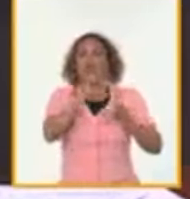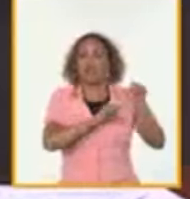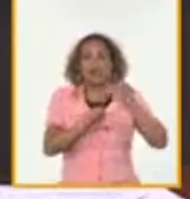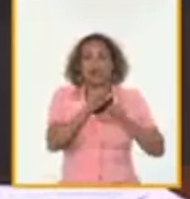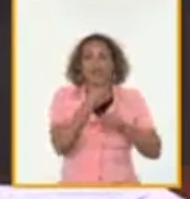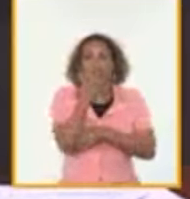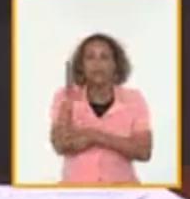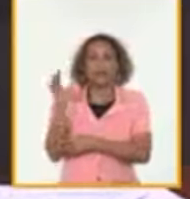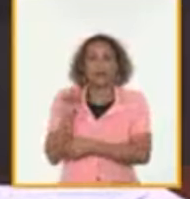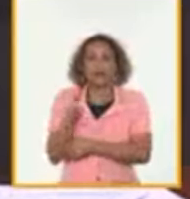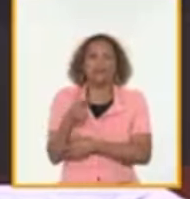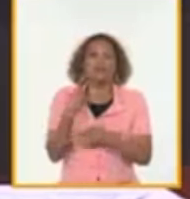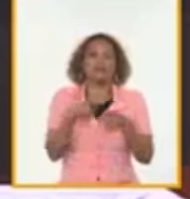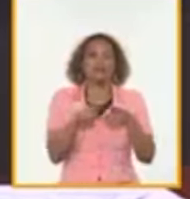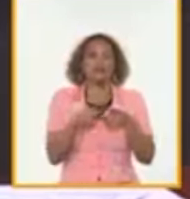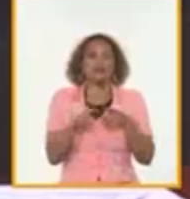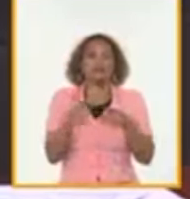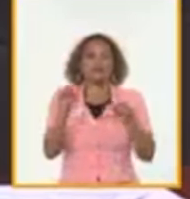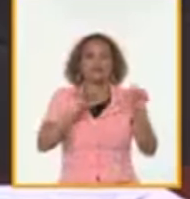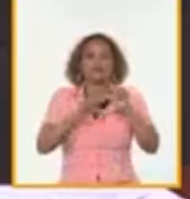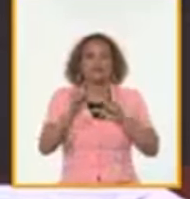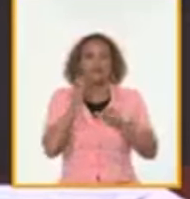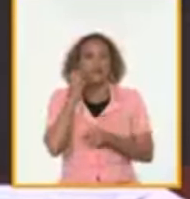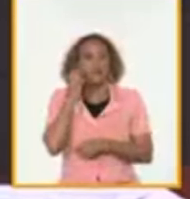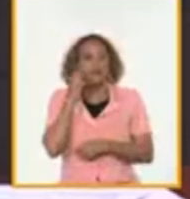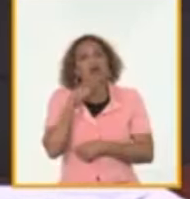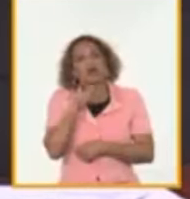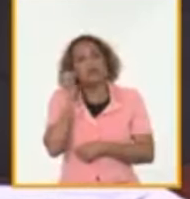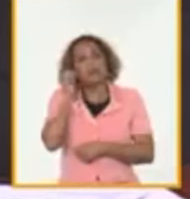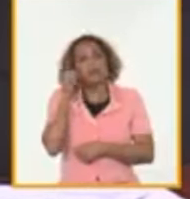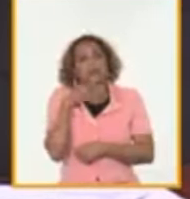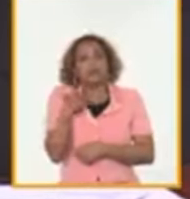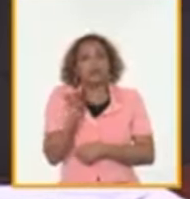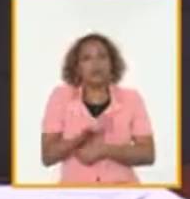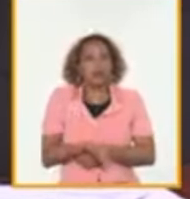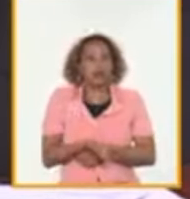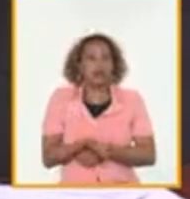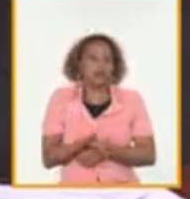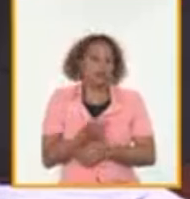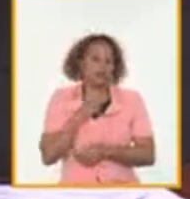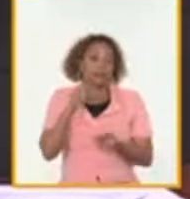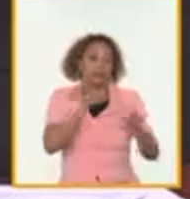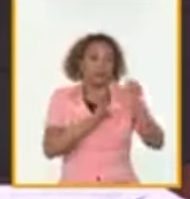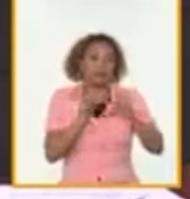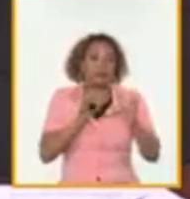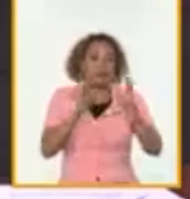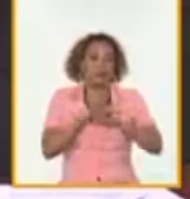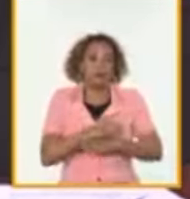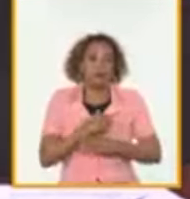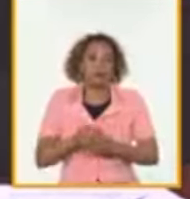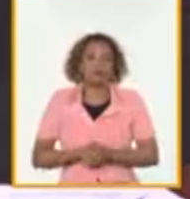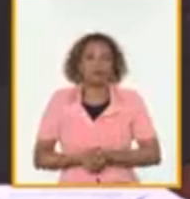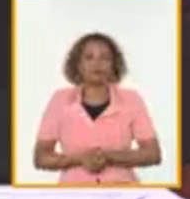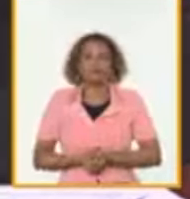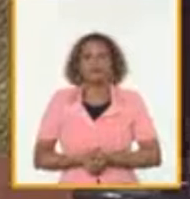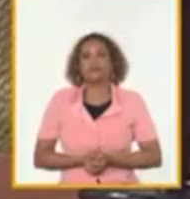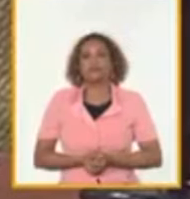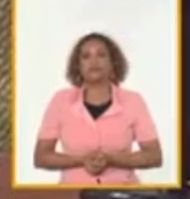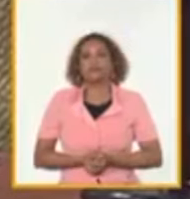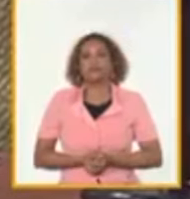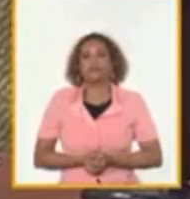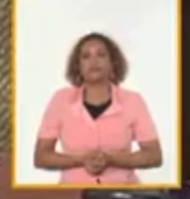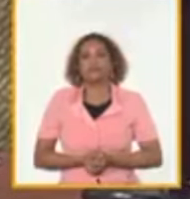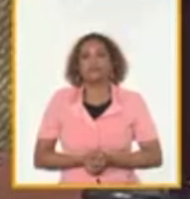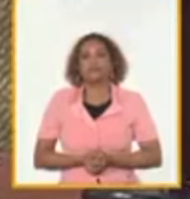para para la propia agricultura qué experienci están se están llevando a cabo en la provincia Bueno realmente en en